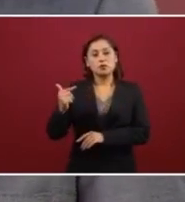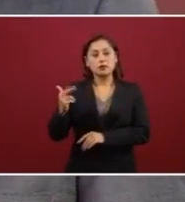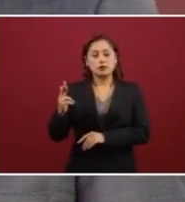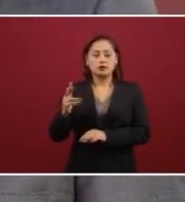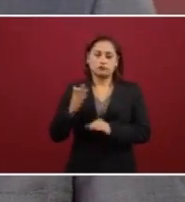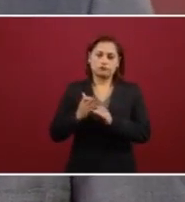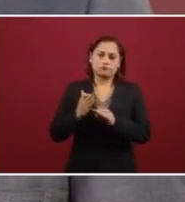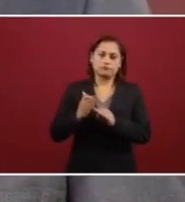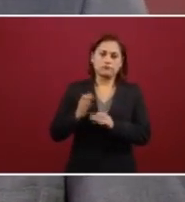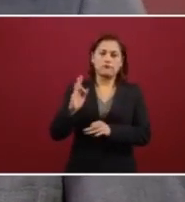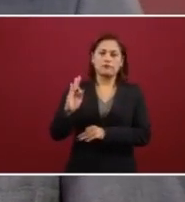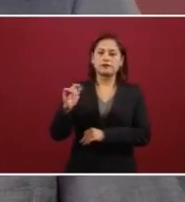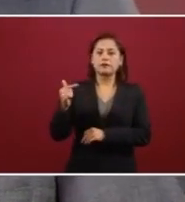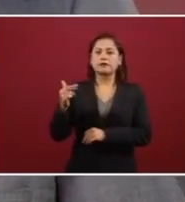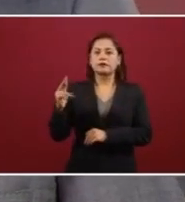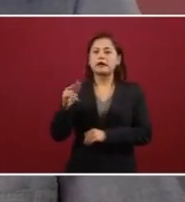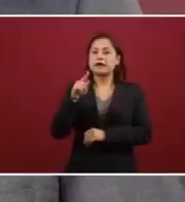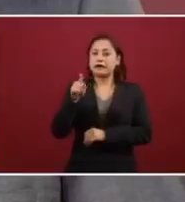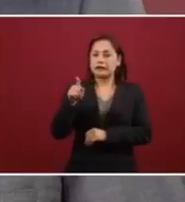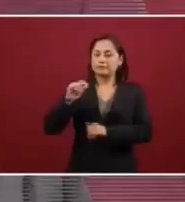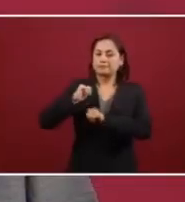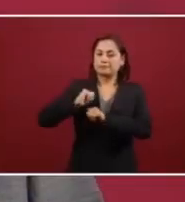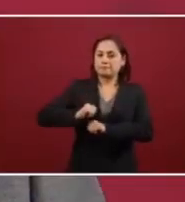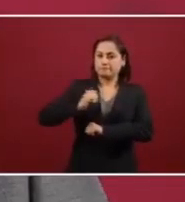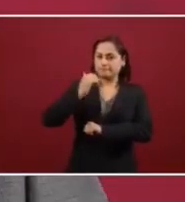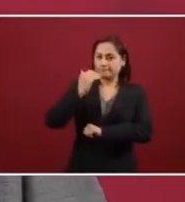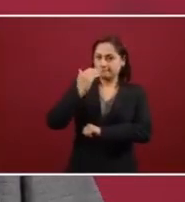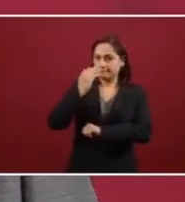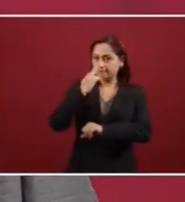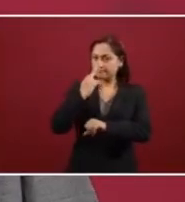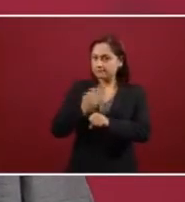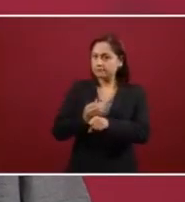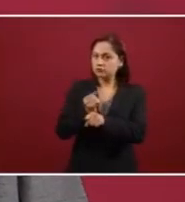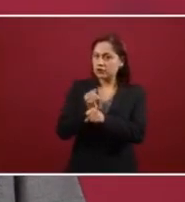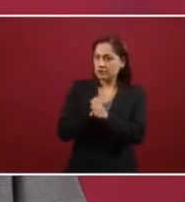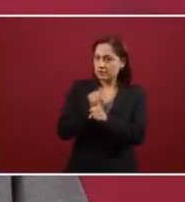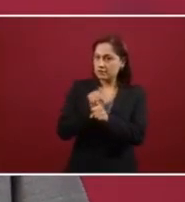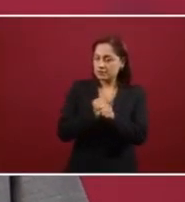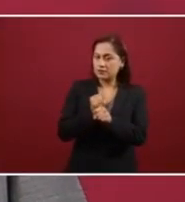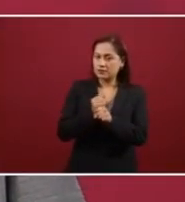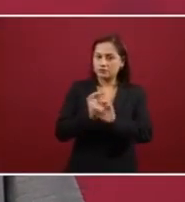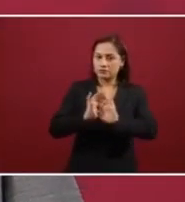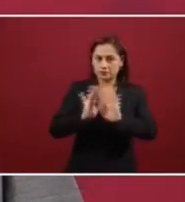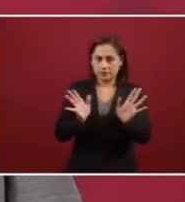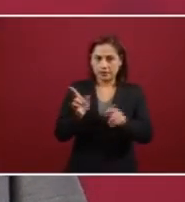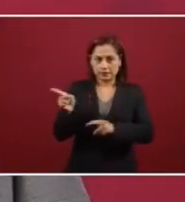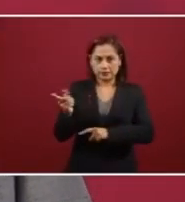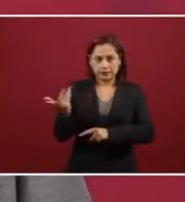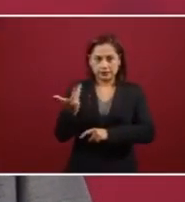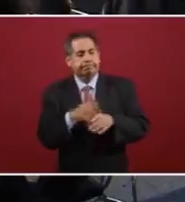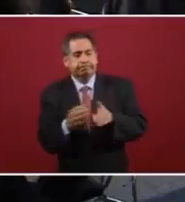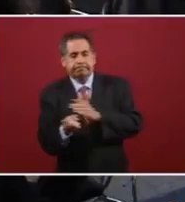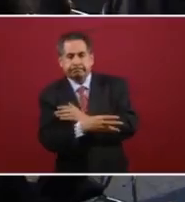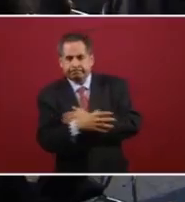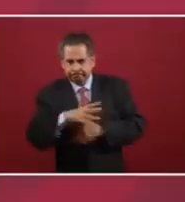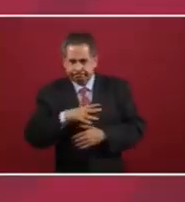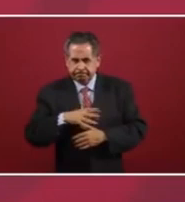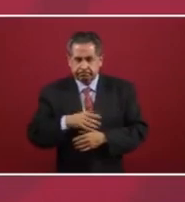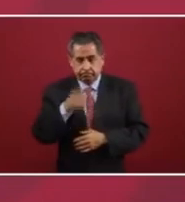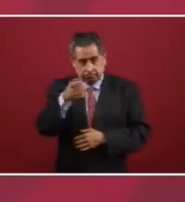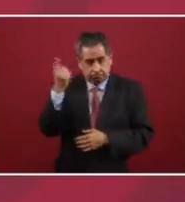colaborará en todo lo necesario con la fiscalía general de la república en las investigaciones contra rosario robles